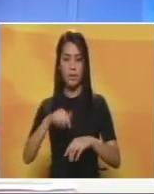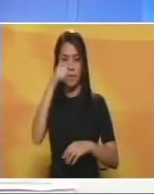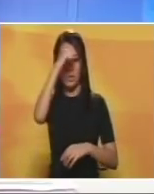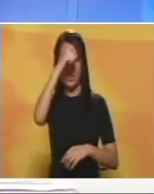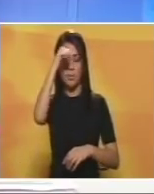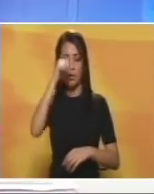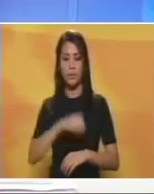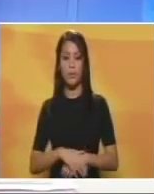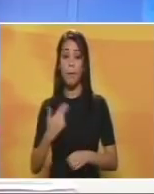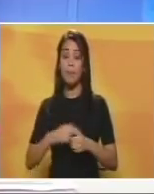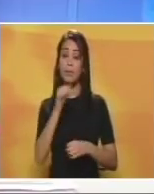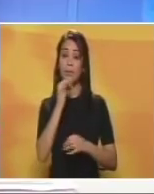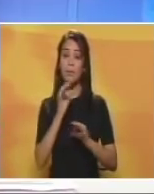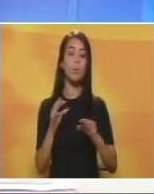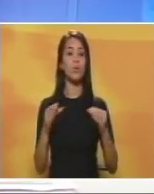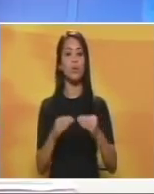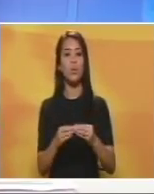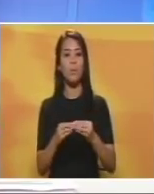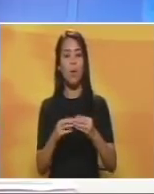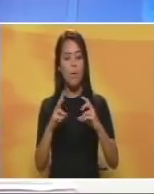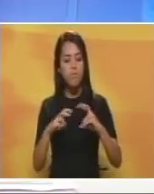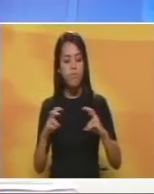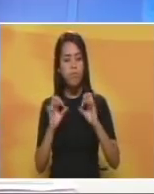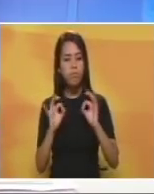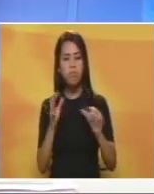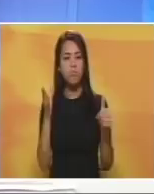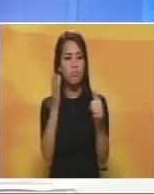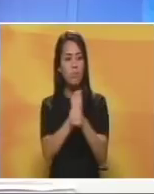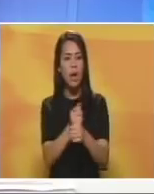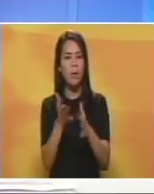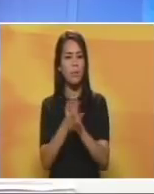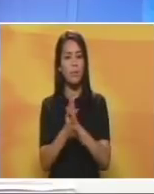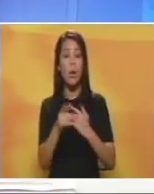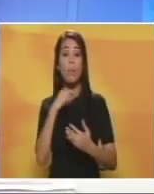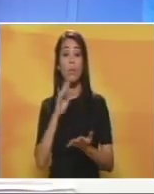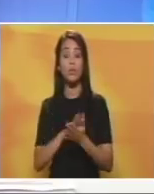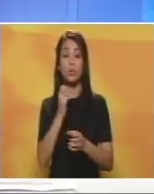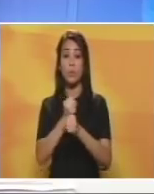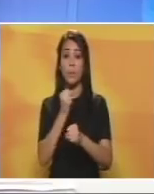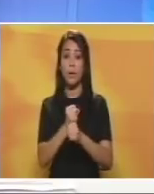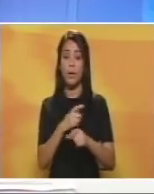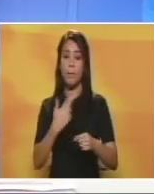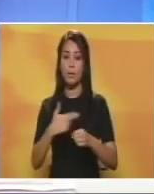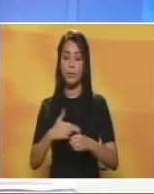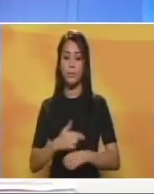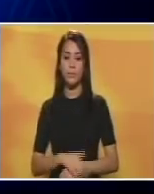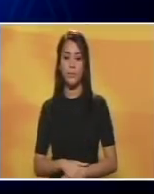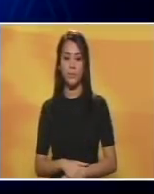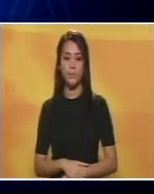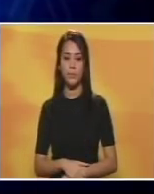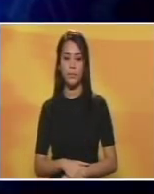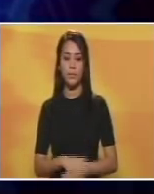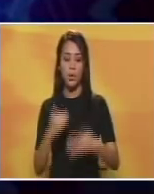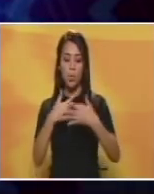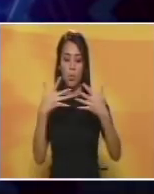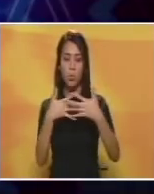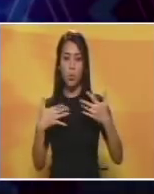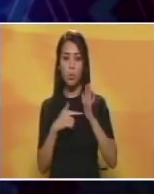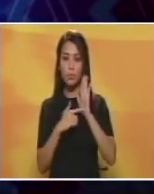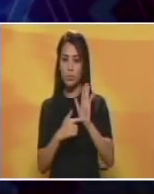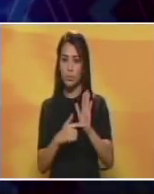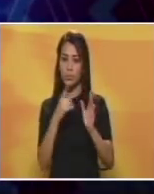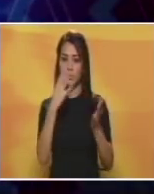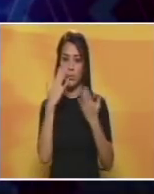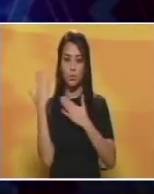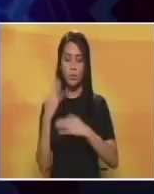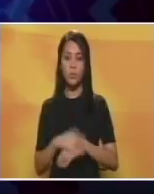que activaron un comité de investigación para determinar las causas del hecho donde murió un trabajador de la estatal petrolera. Mediante un comunicado, PDVSA afirmó